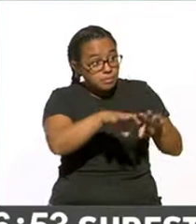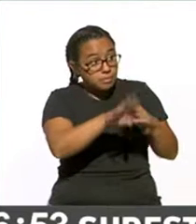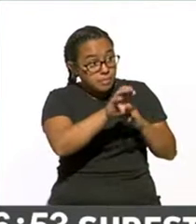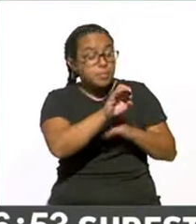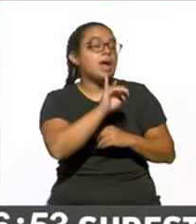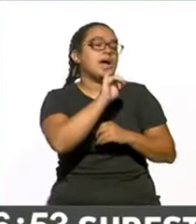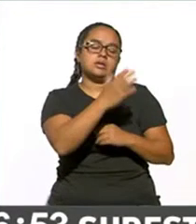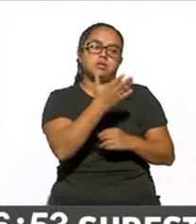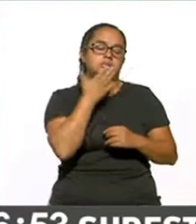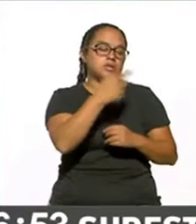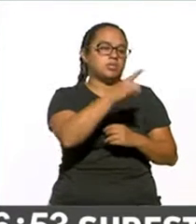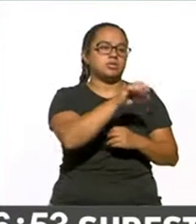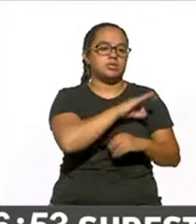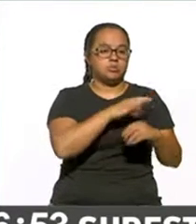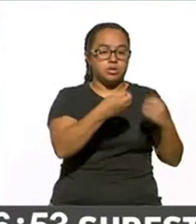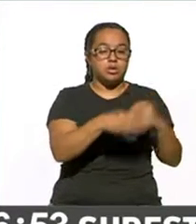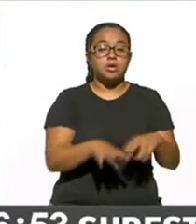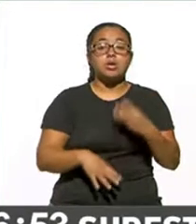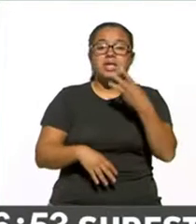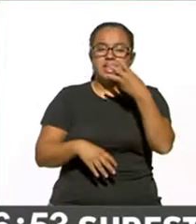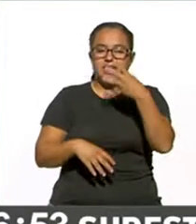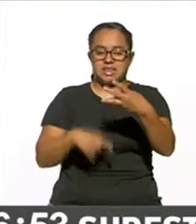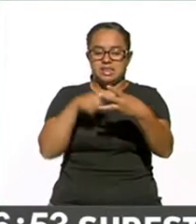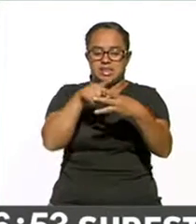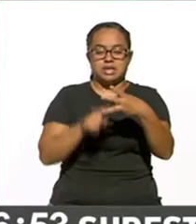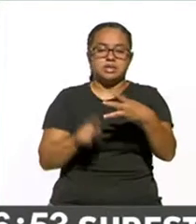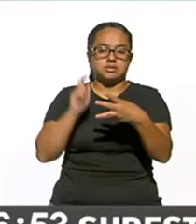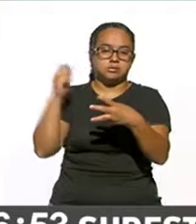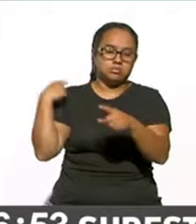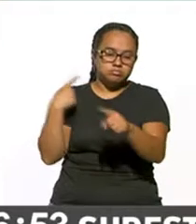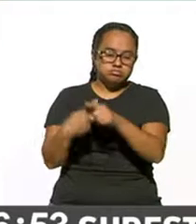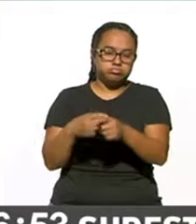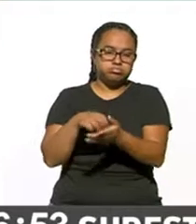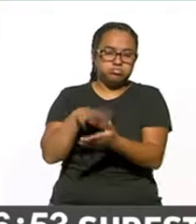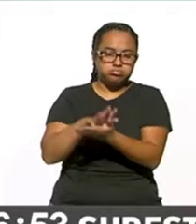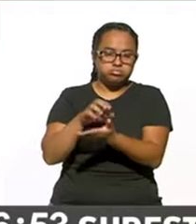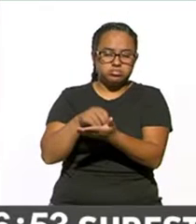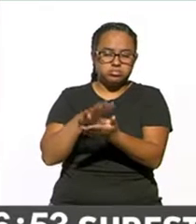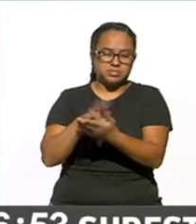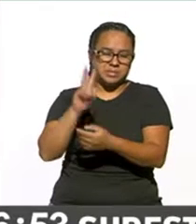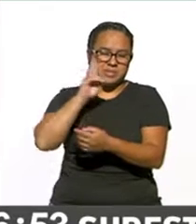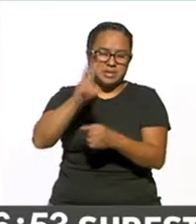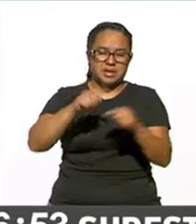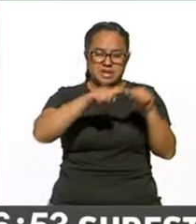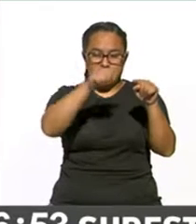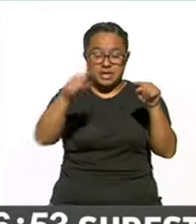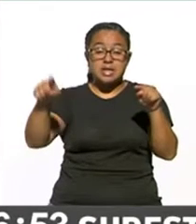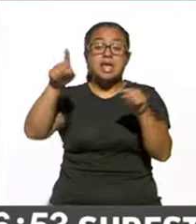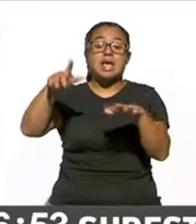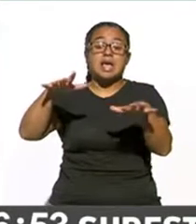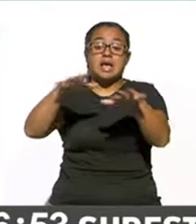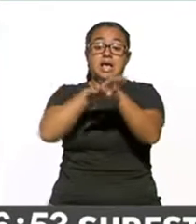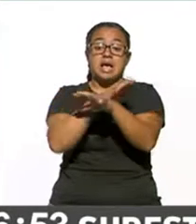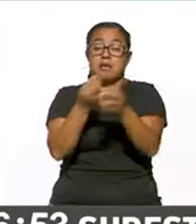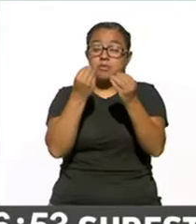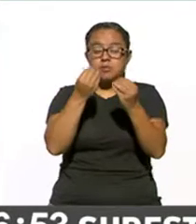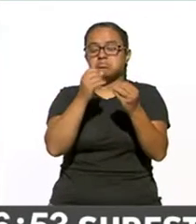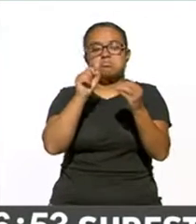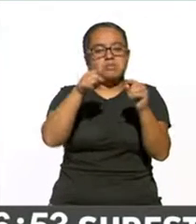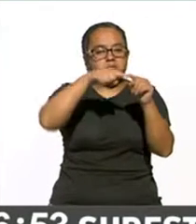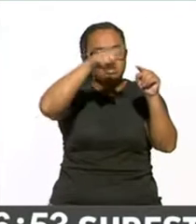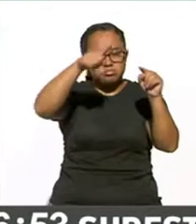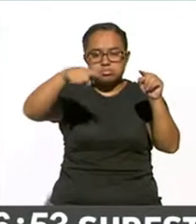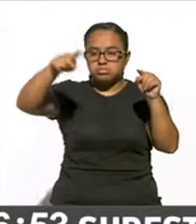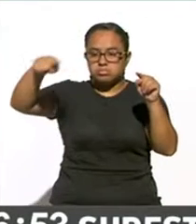aborto. Las únicas tres que nuevamente históricamente si ves, estas líneas tampoco cambian mucho a lo largo del tiempo.